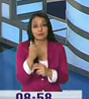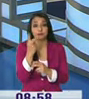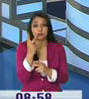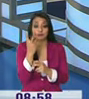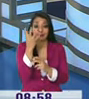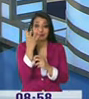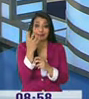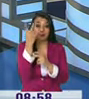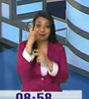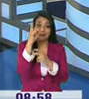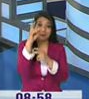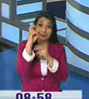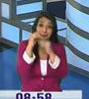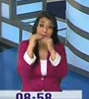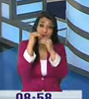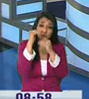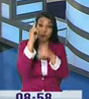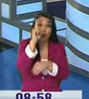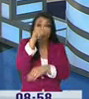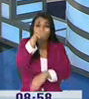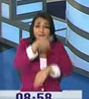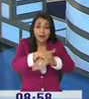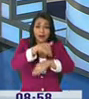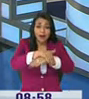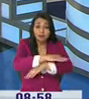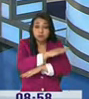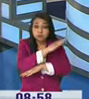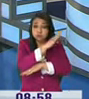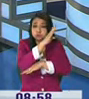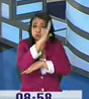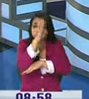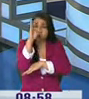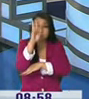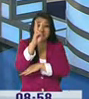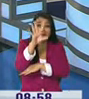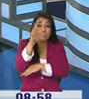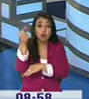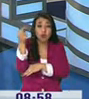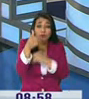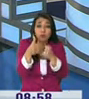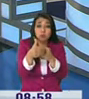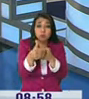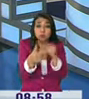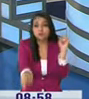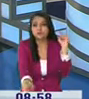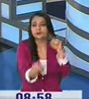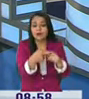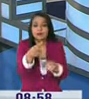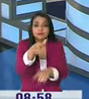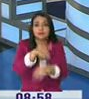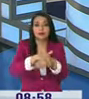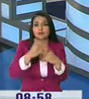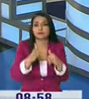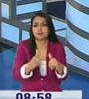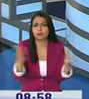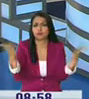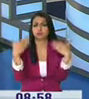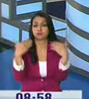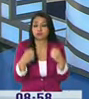15, 17, 20, llega a la 1 de la tarde, está que se mueve, 25 grados y se mantiene durante toda la tarde, así que hay que estar con